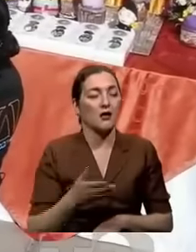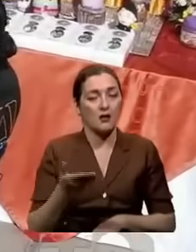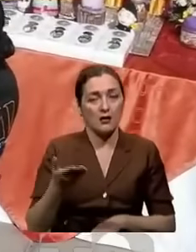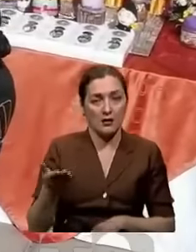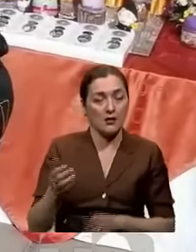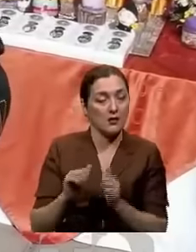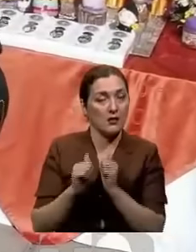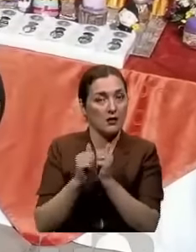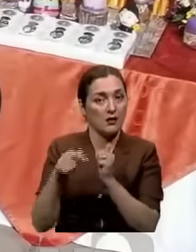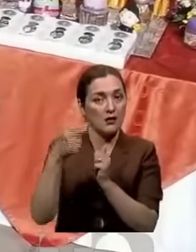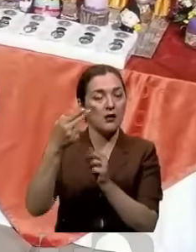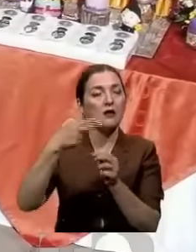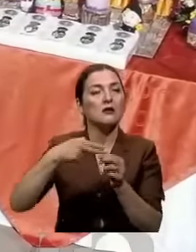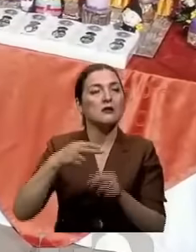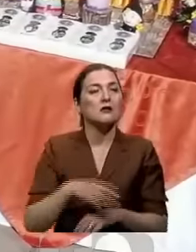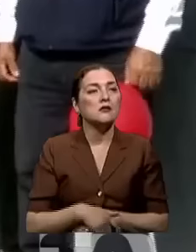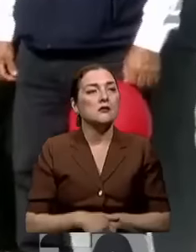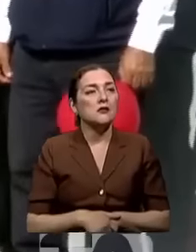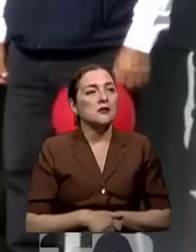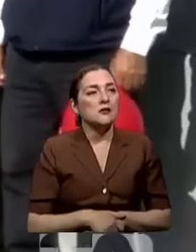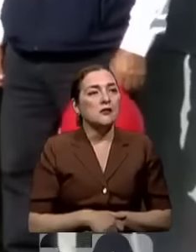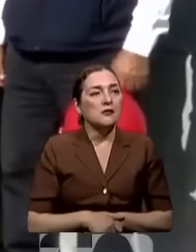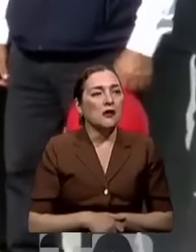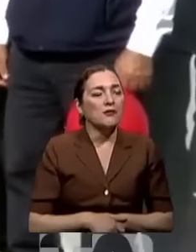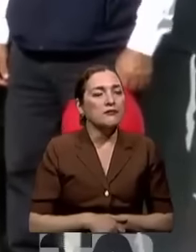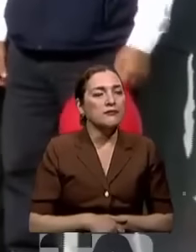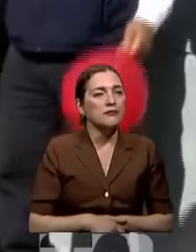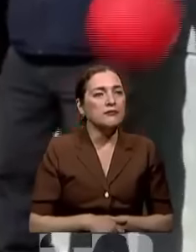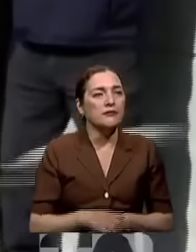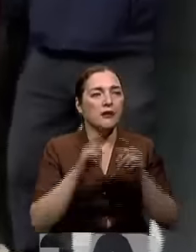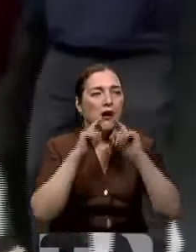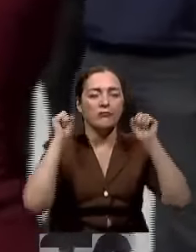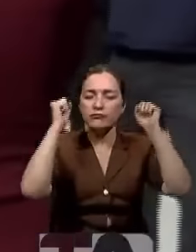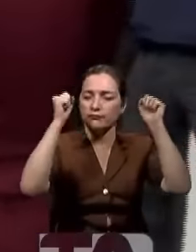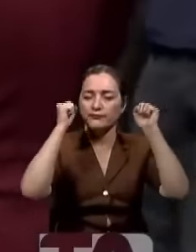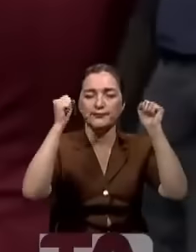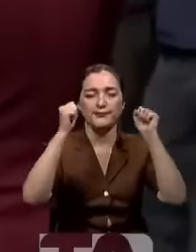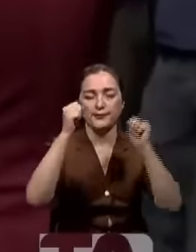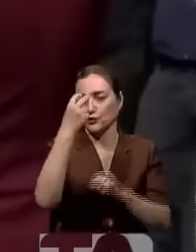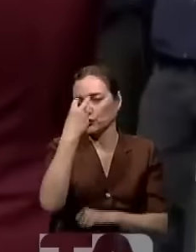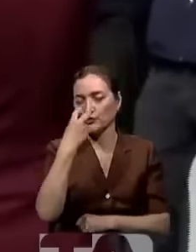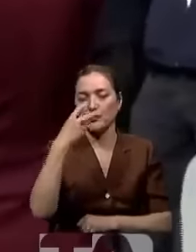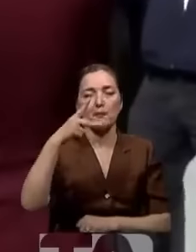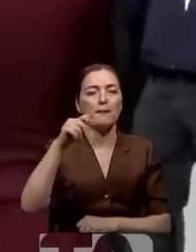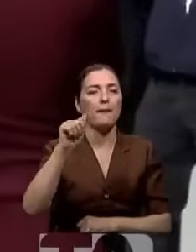con nuestro siguiente participante. Así es, mi querida Steffi, la barra de Parking by Radisson.